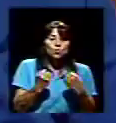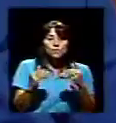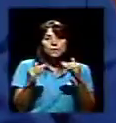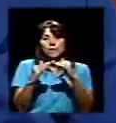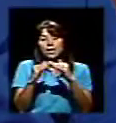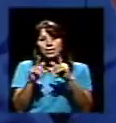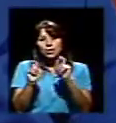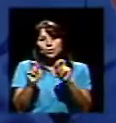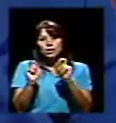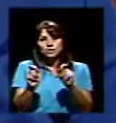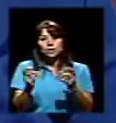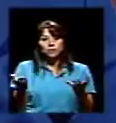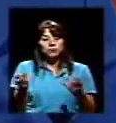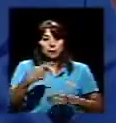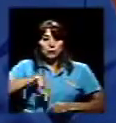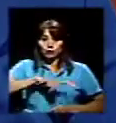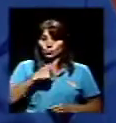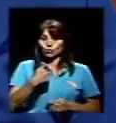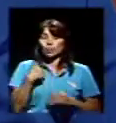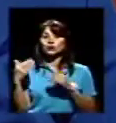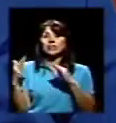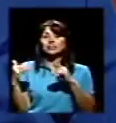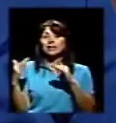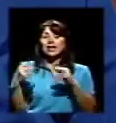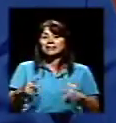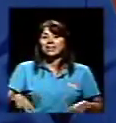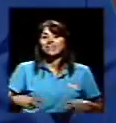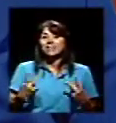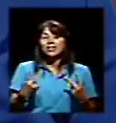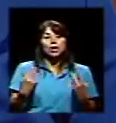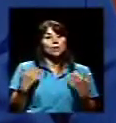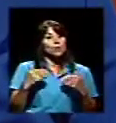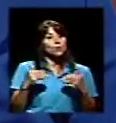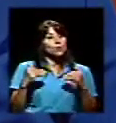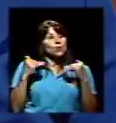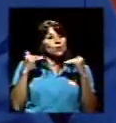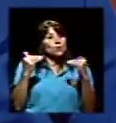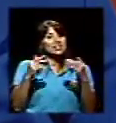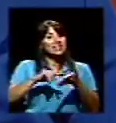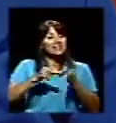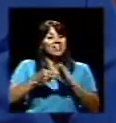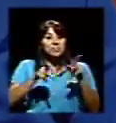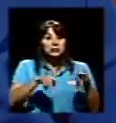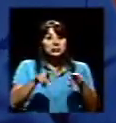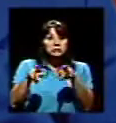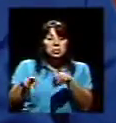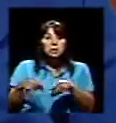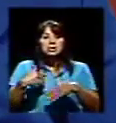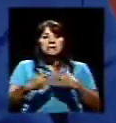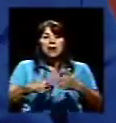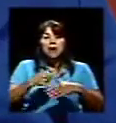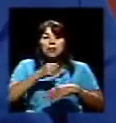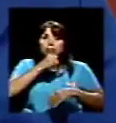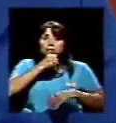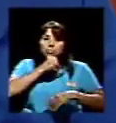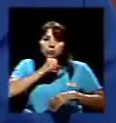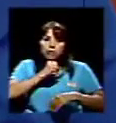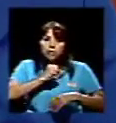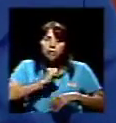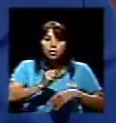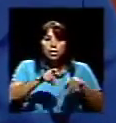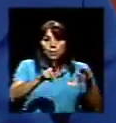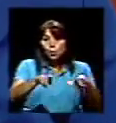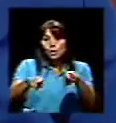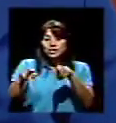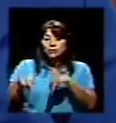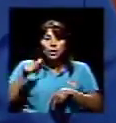educación, que tenemos una esperanza de vida alta. Entonces, la población adulta es un mayor consumidor de los